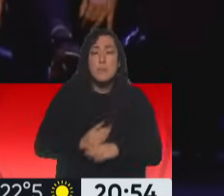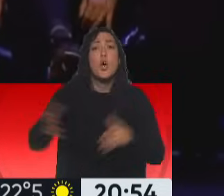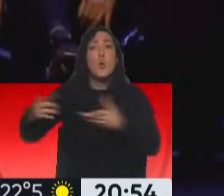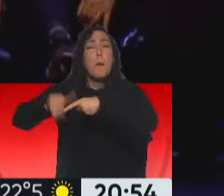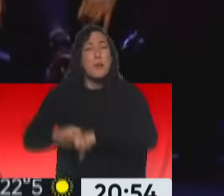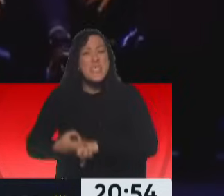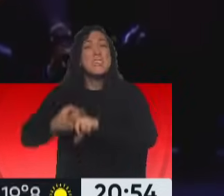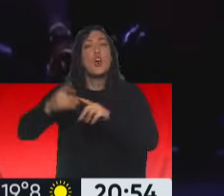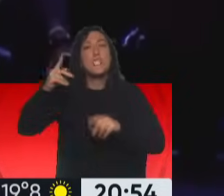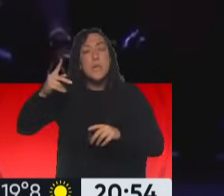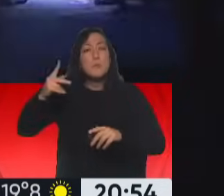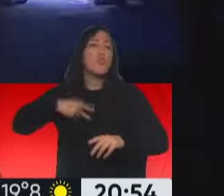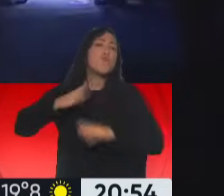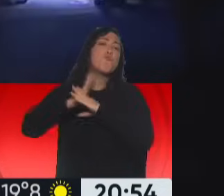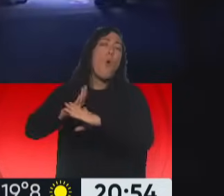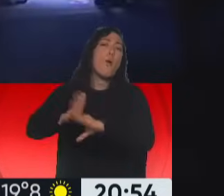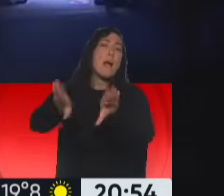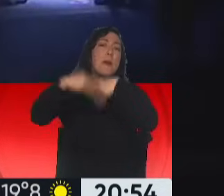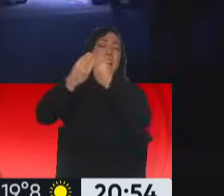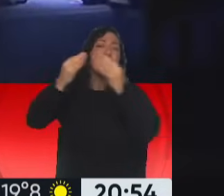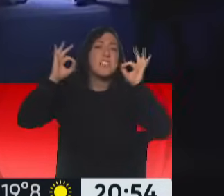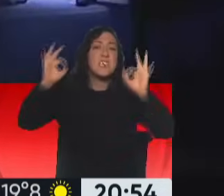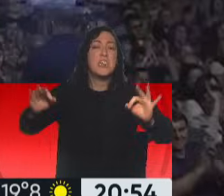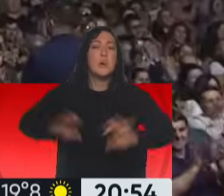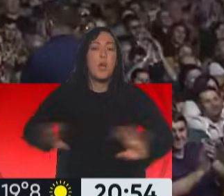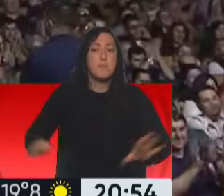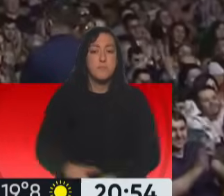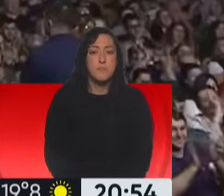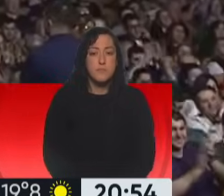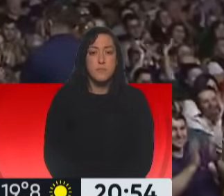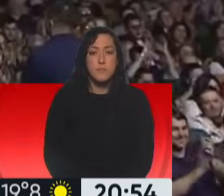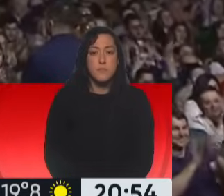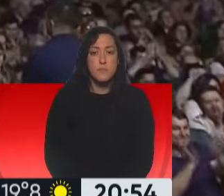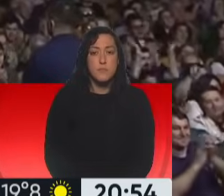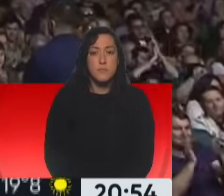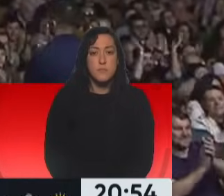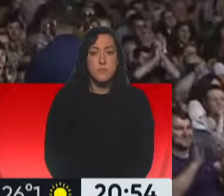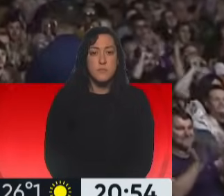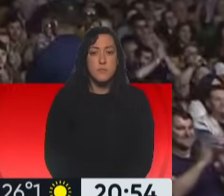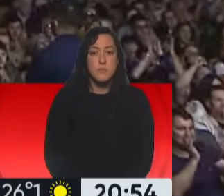kirchnerismo, nunca más.